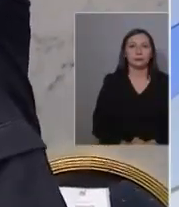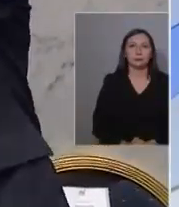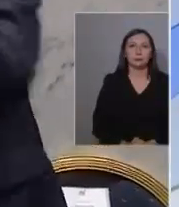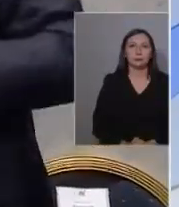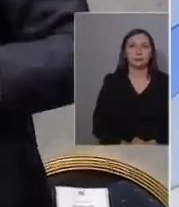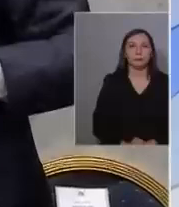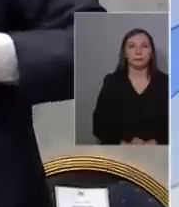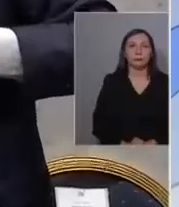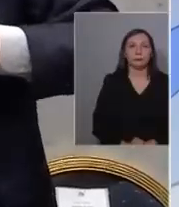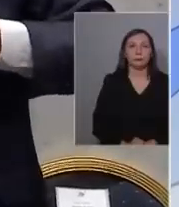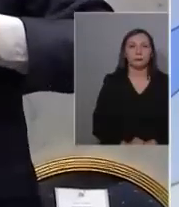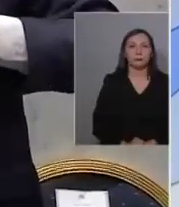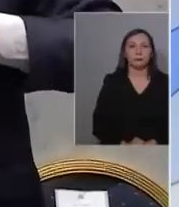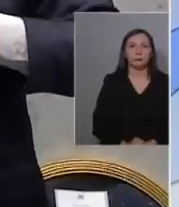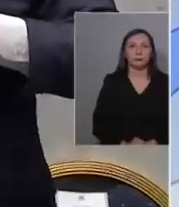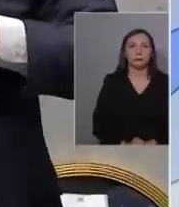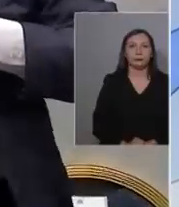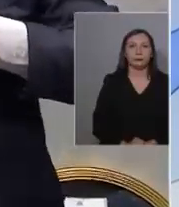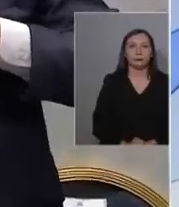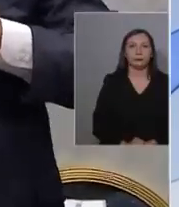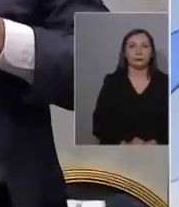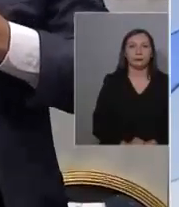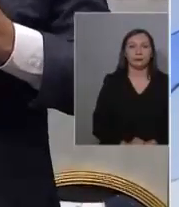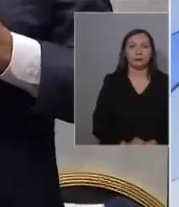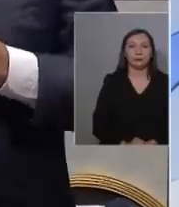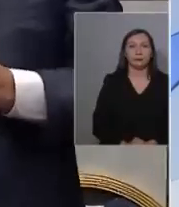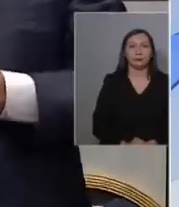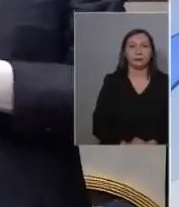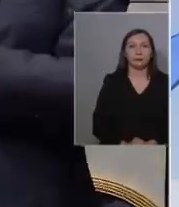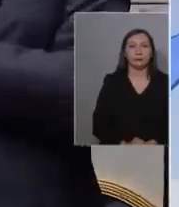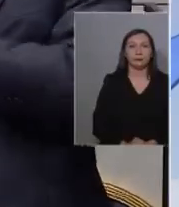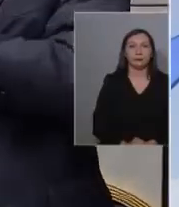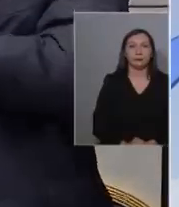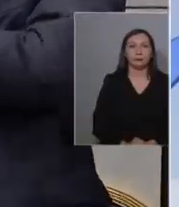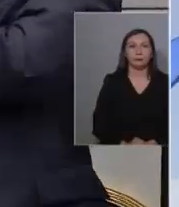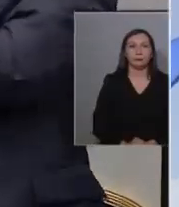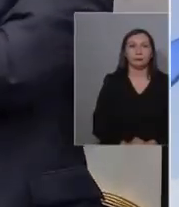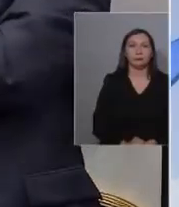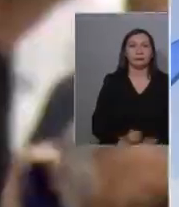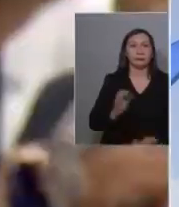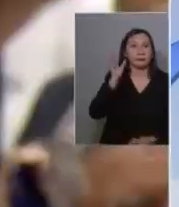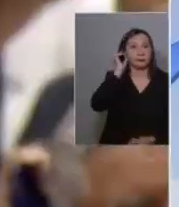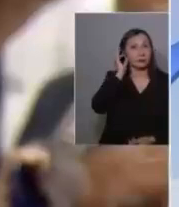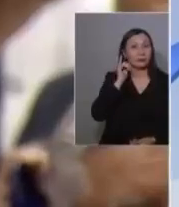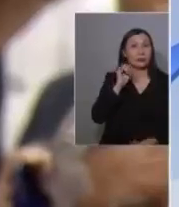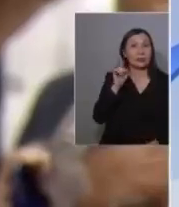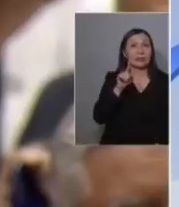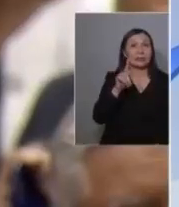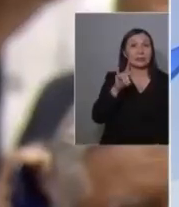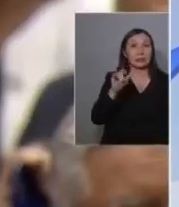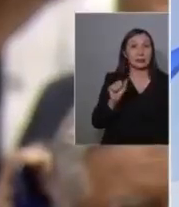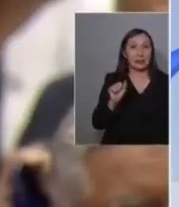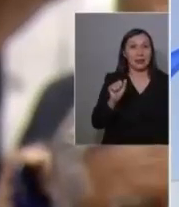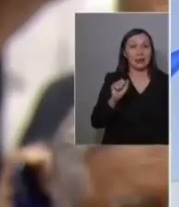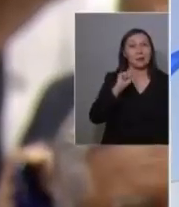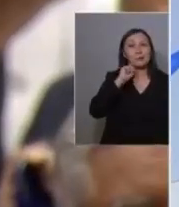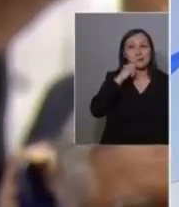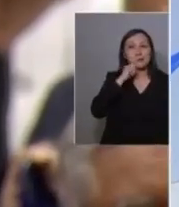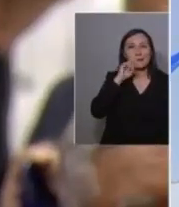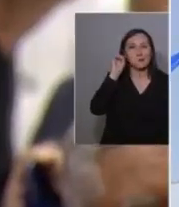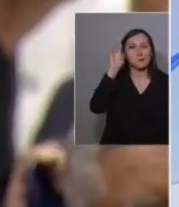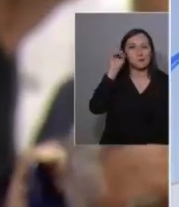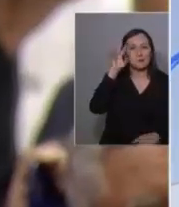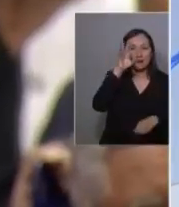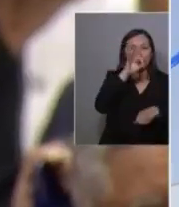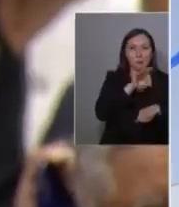Bueno, ahí estamos viendo cómo promete la ministra, nueva ministra del Interior.